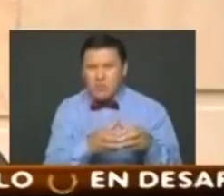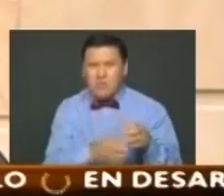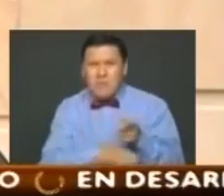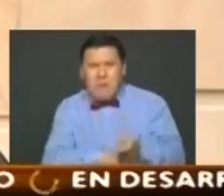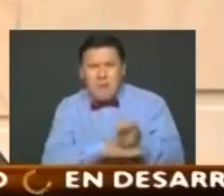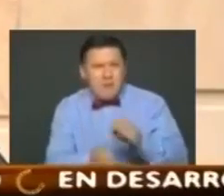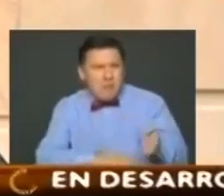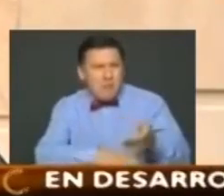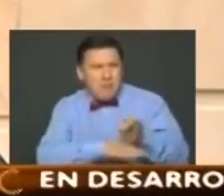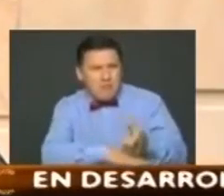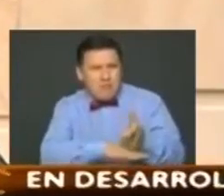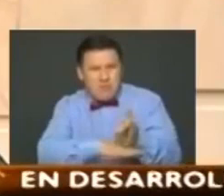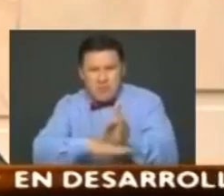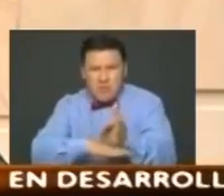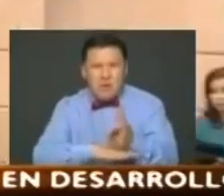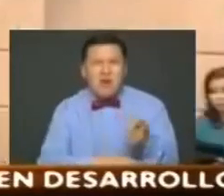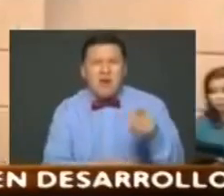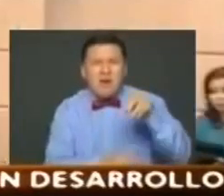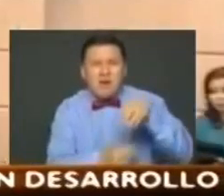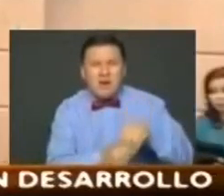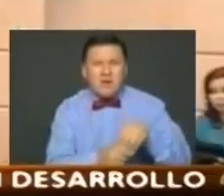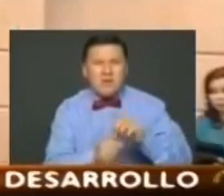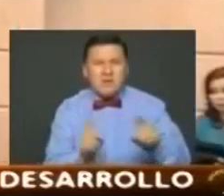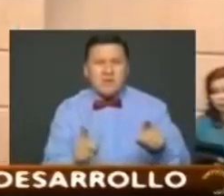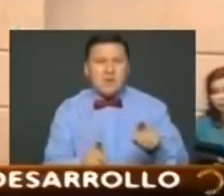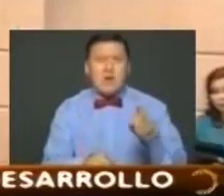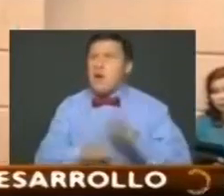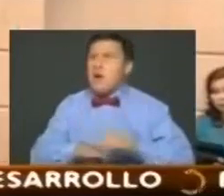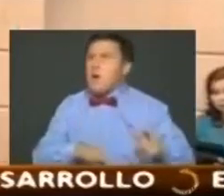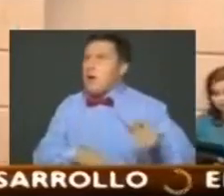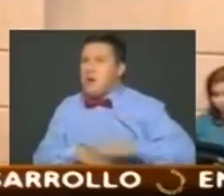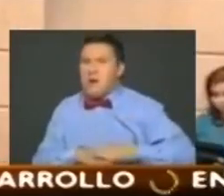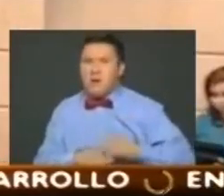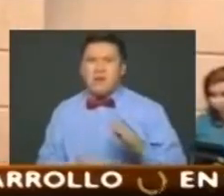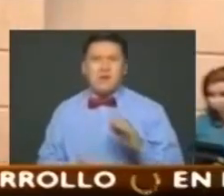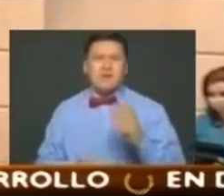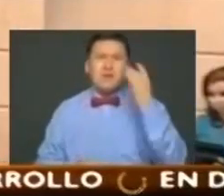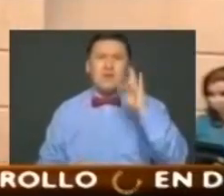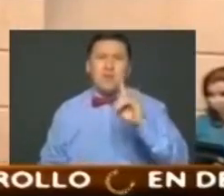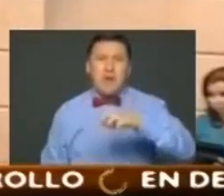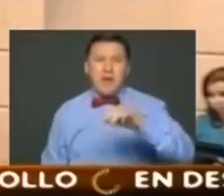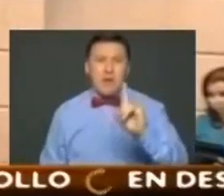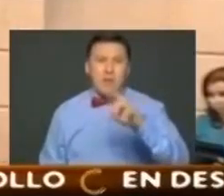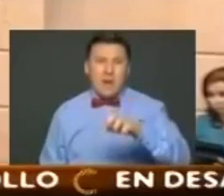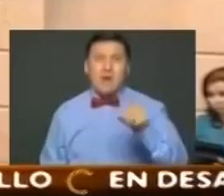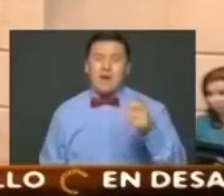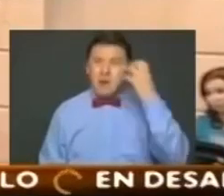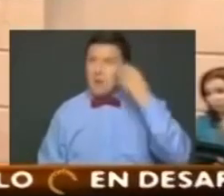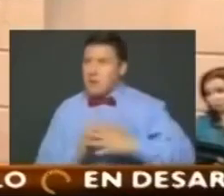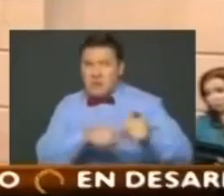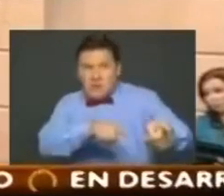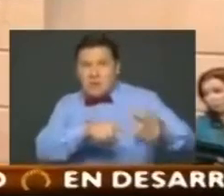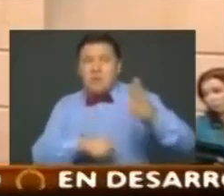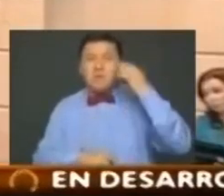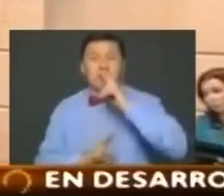masacres, entre ellas varias fueron denunciadas por la Unión Patriótica, y la respuesta del